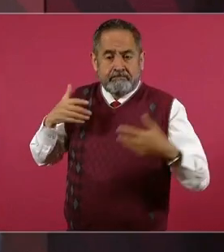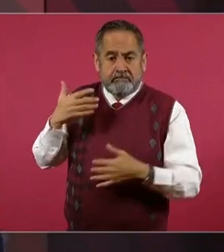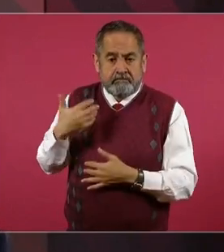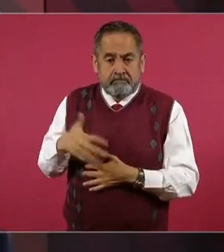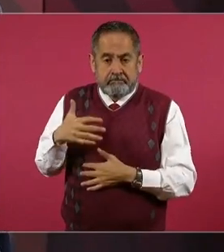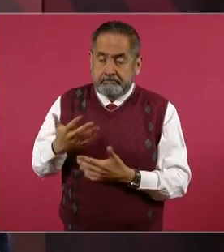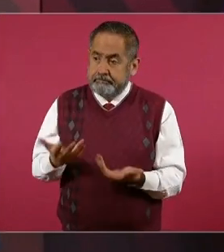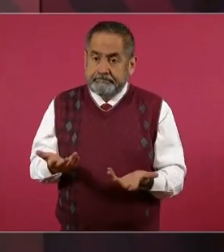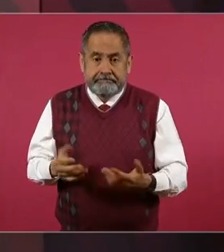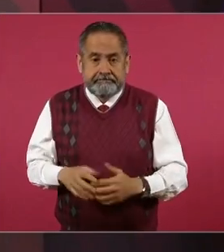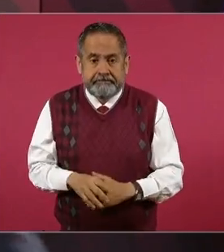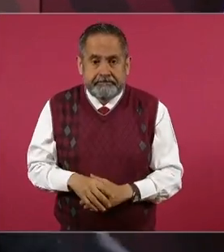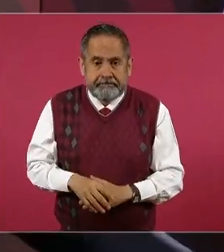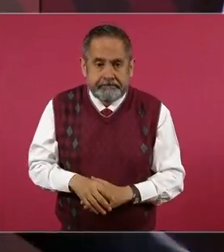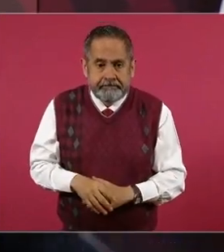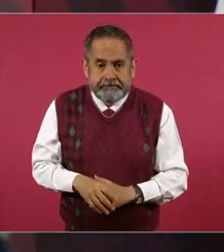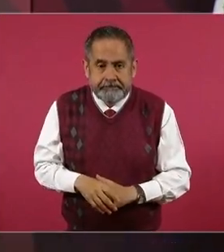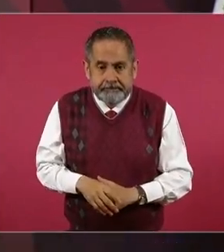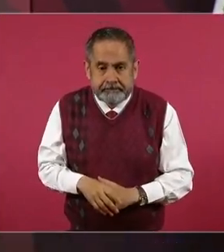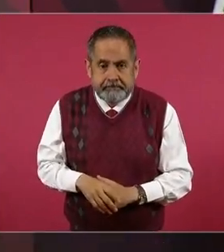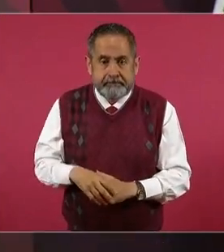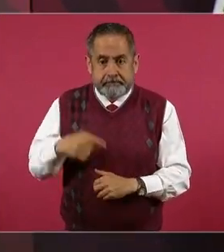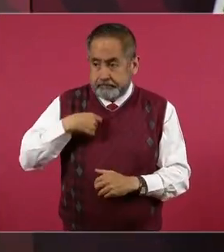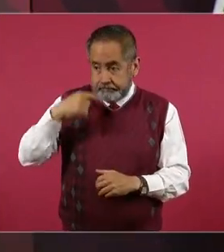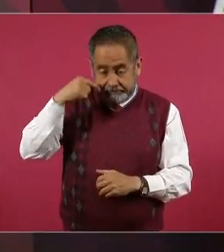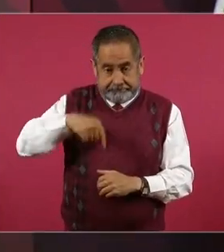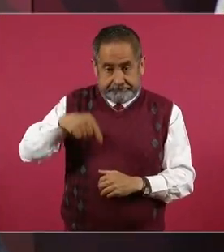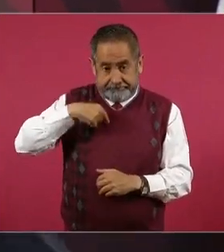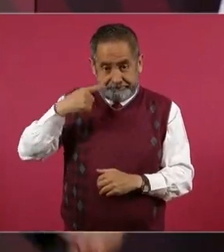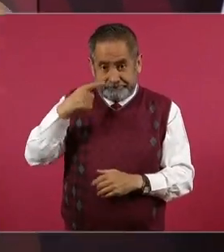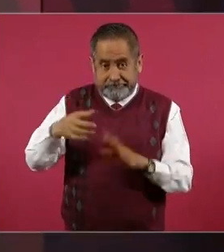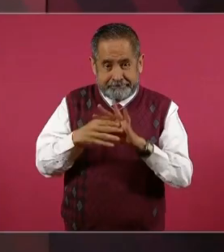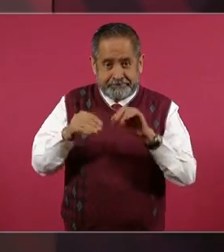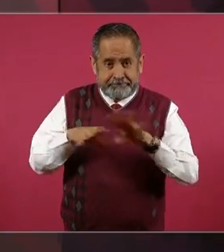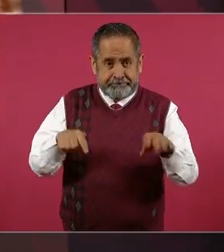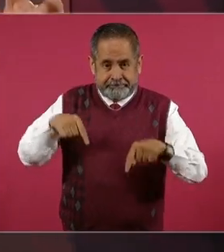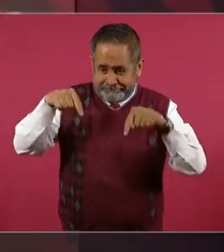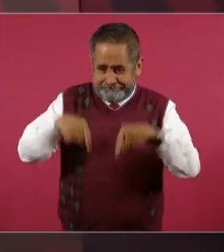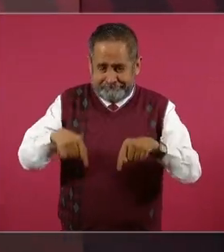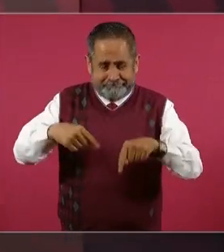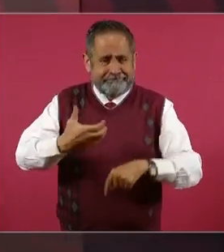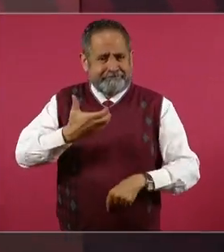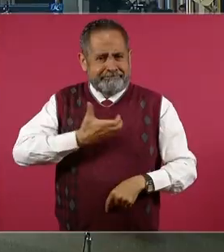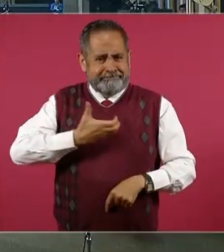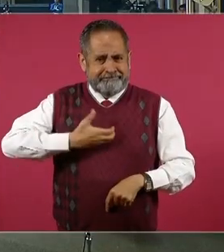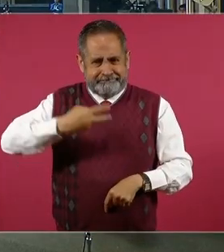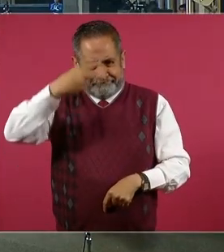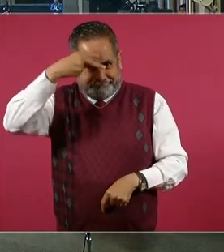Y aquí lo vemos. Este es el palacio